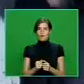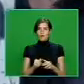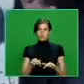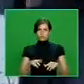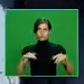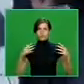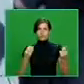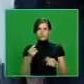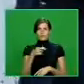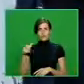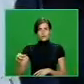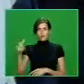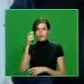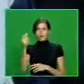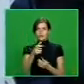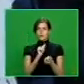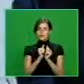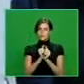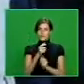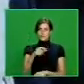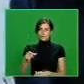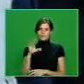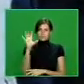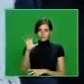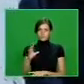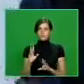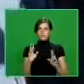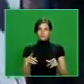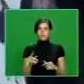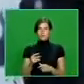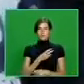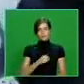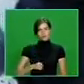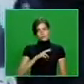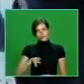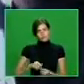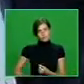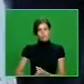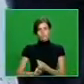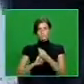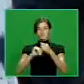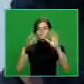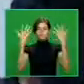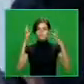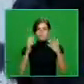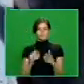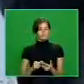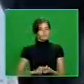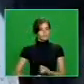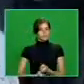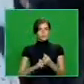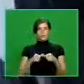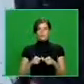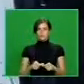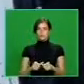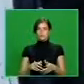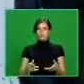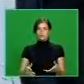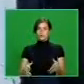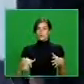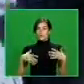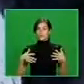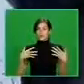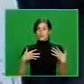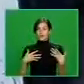de pueblo y deportistas de la patria así que bueno presidente cuente con nosotros rodilla en tierra bueno Me contenta